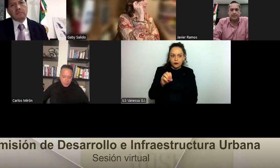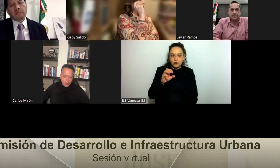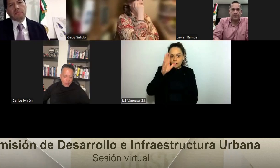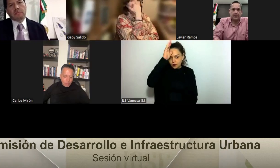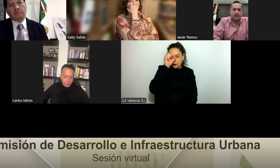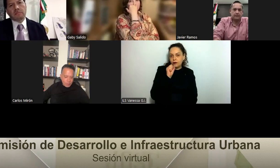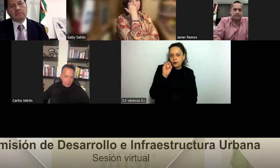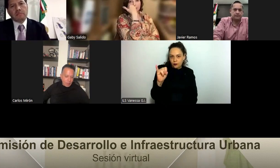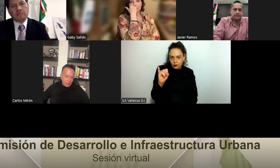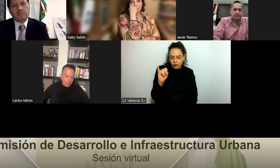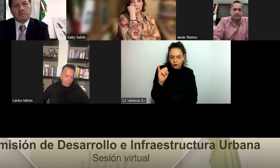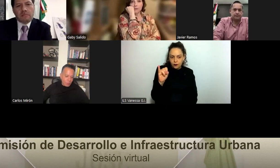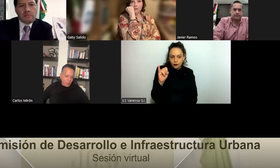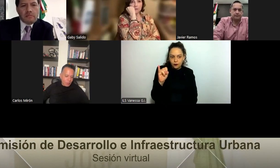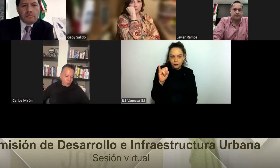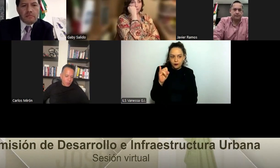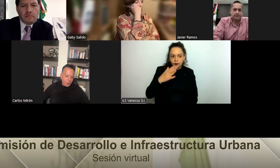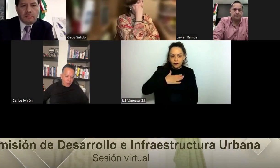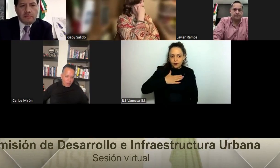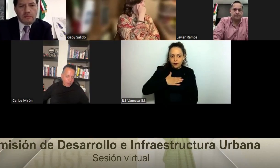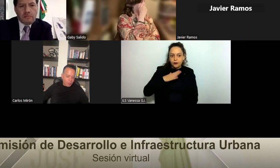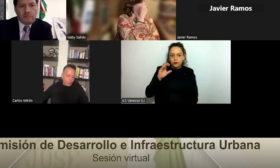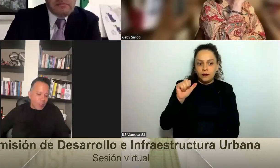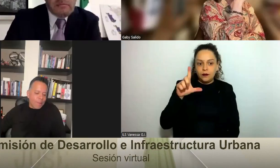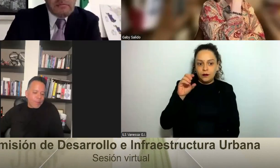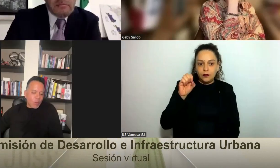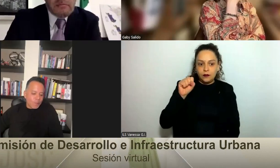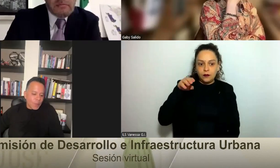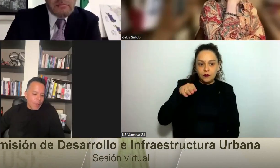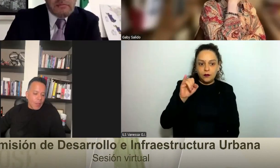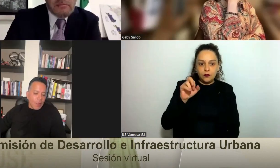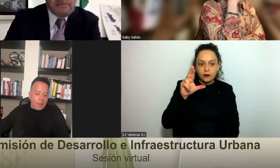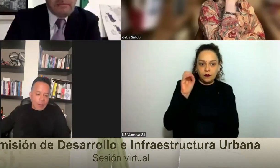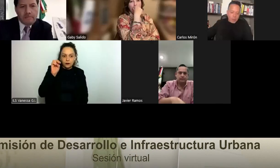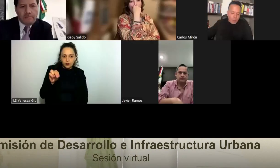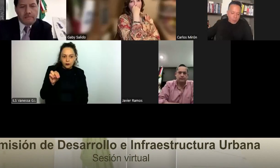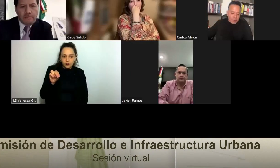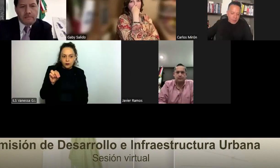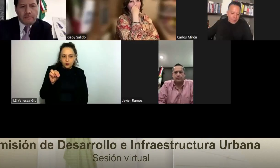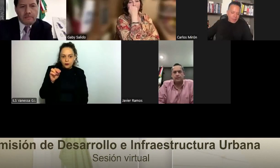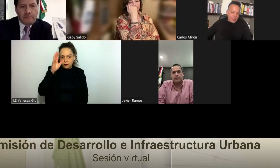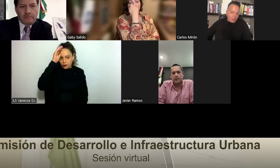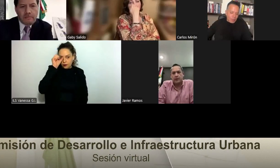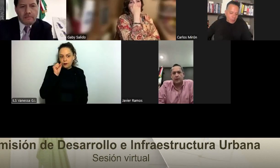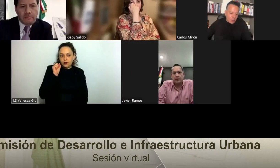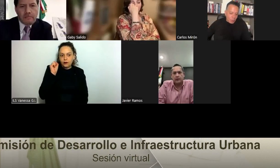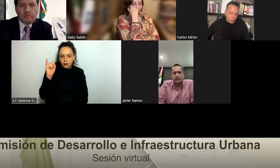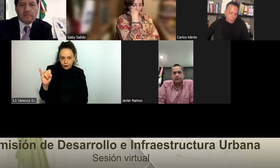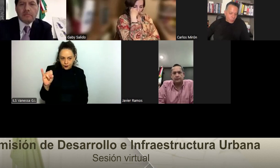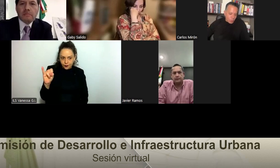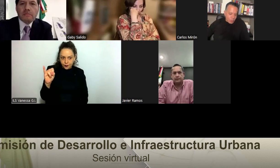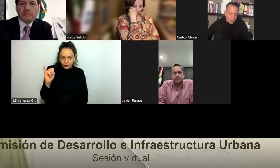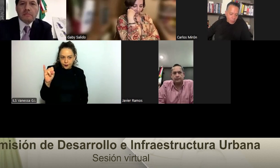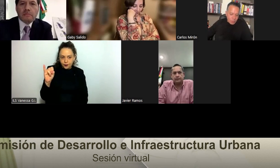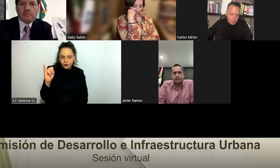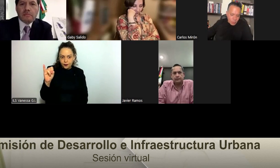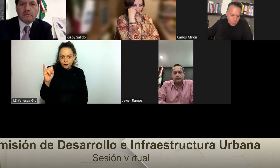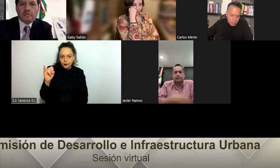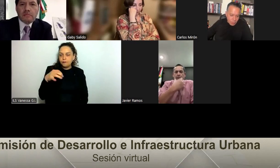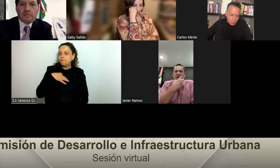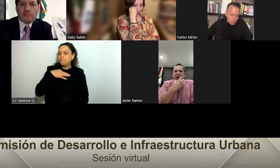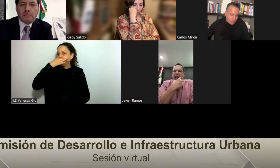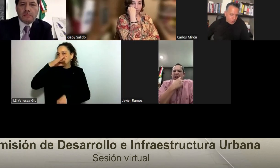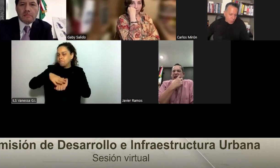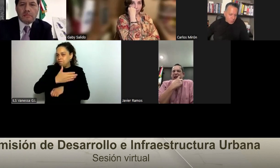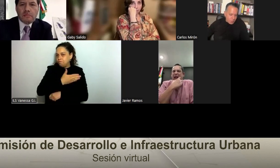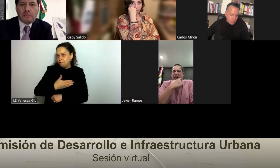Gracias, diputado. El de la voz, Carlos Mirón, en pro. Diputado presidente, con 8 votos a favor, 0 votos